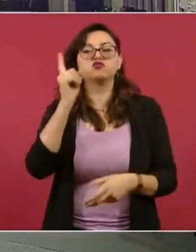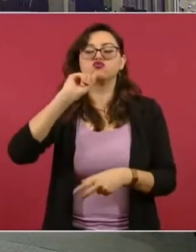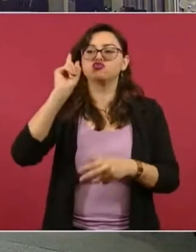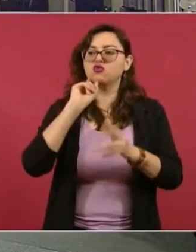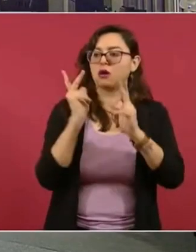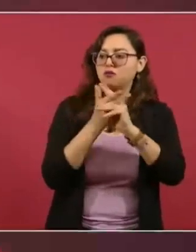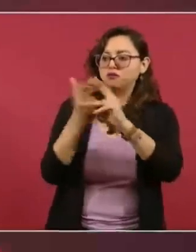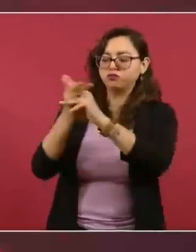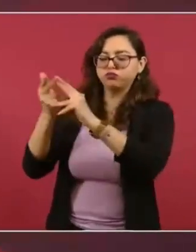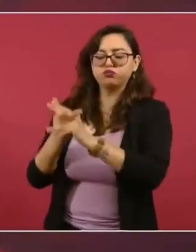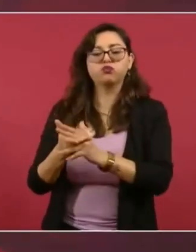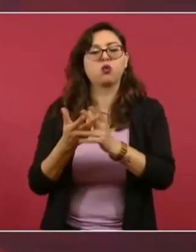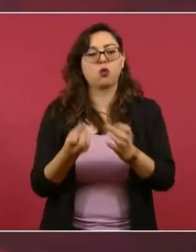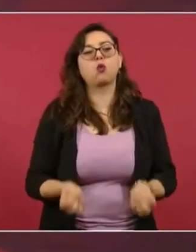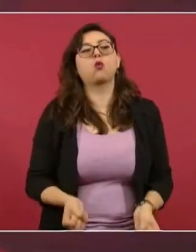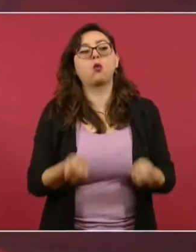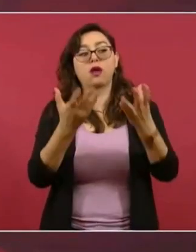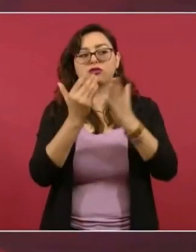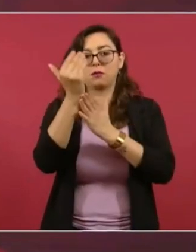se viene haciendo